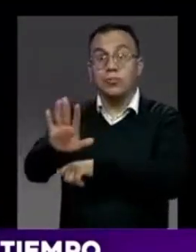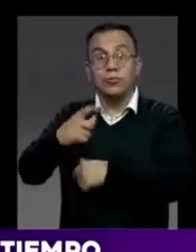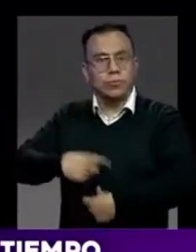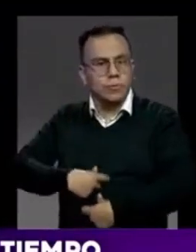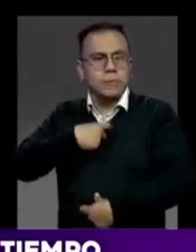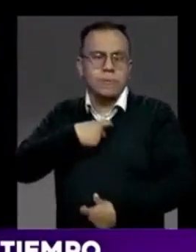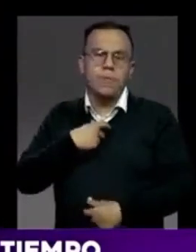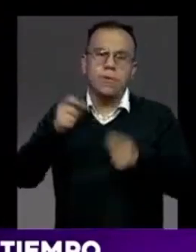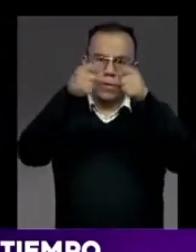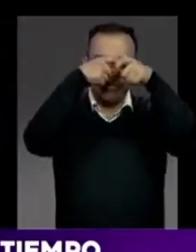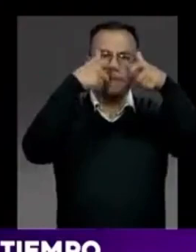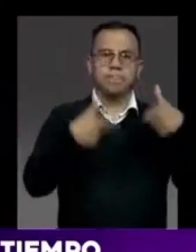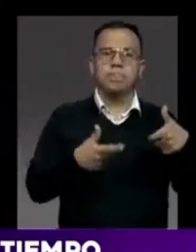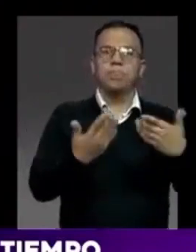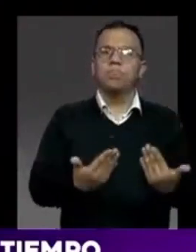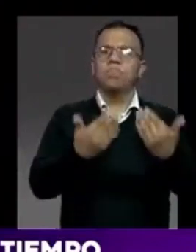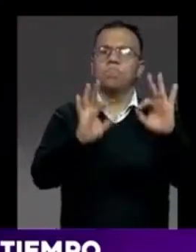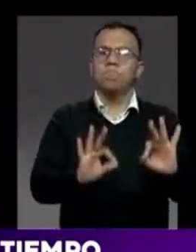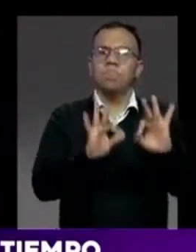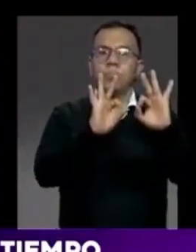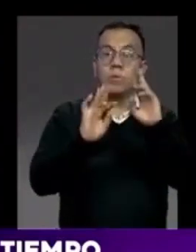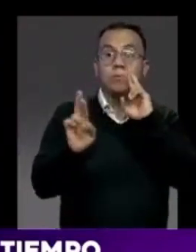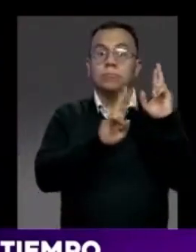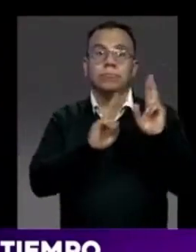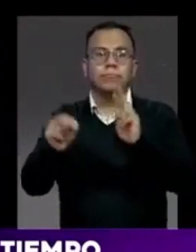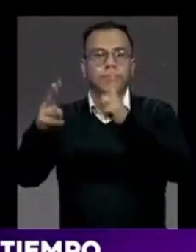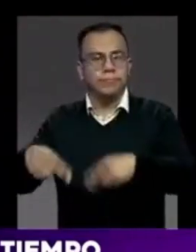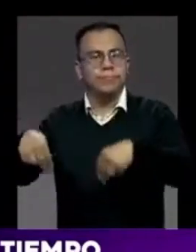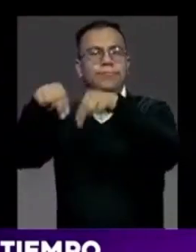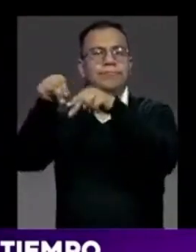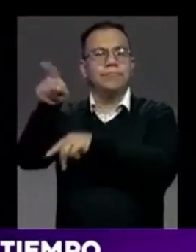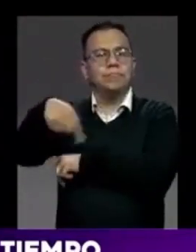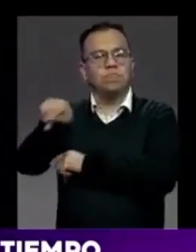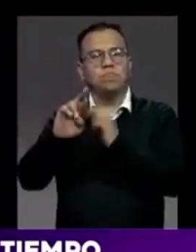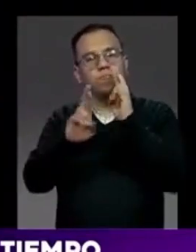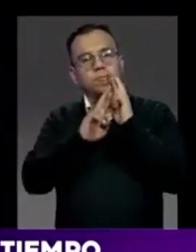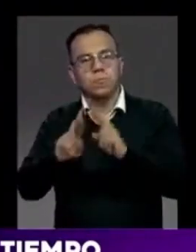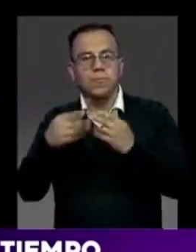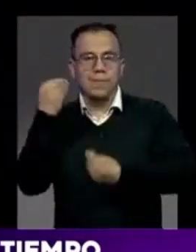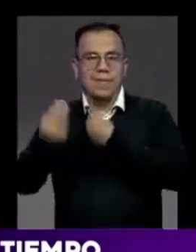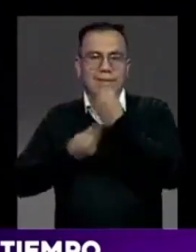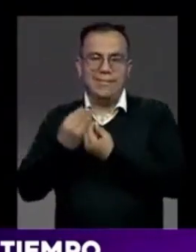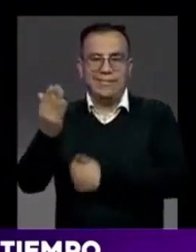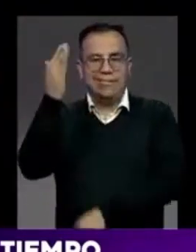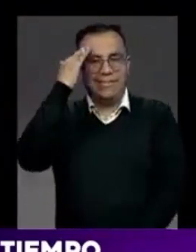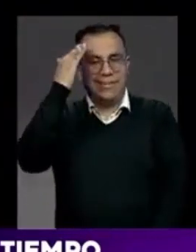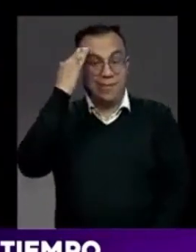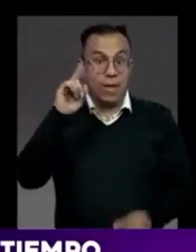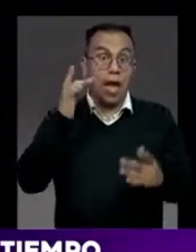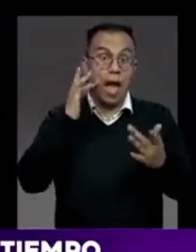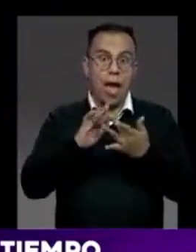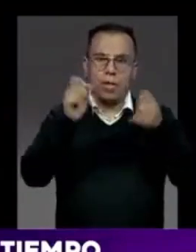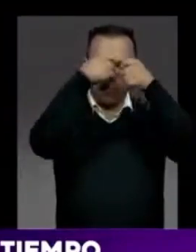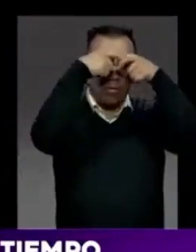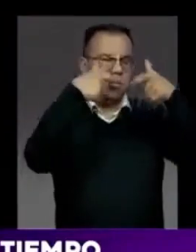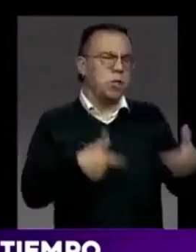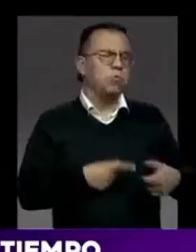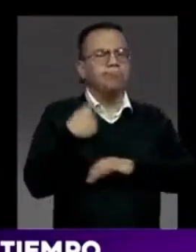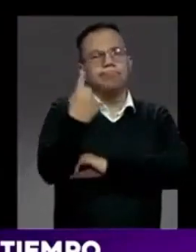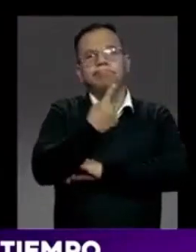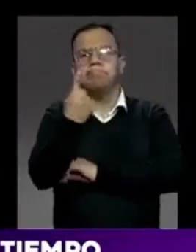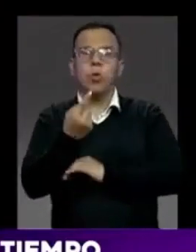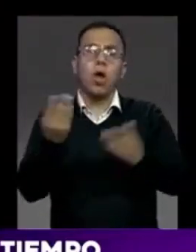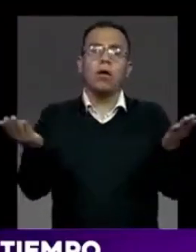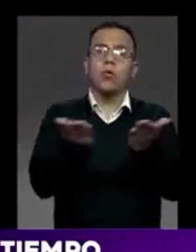el estado se hace eficiente cuando reconoce en la sociedad civil y reconoce que lo sabe hacer bien el estado no puede solamente con